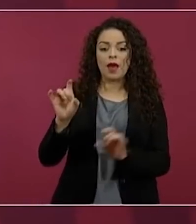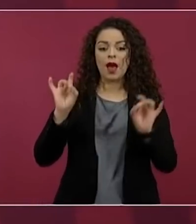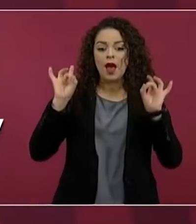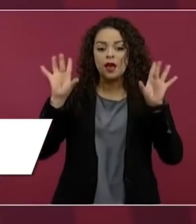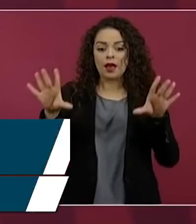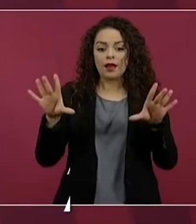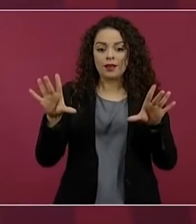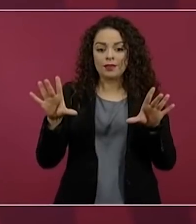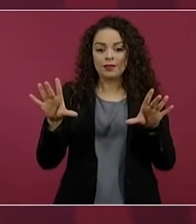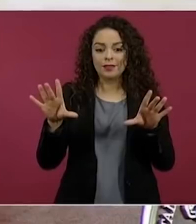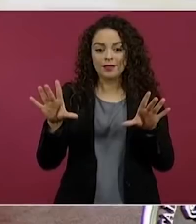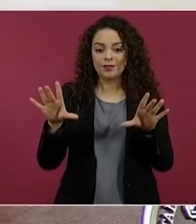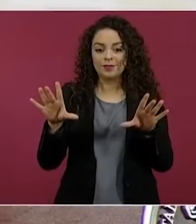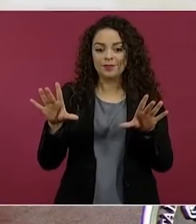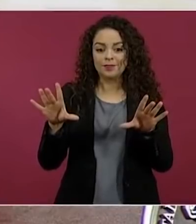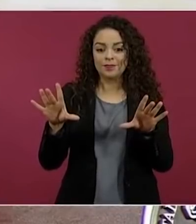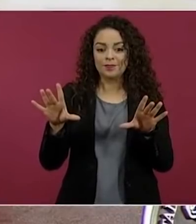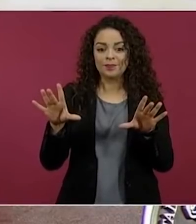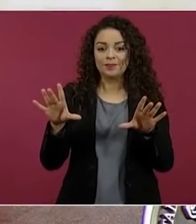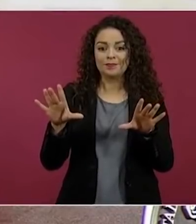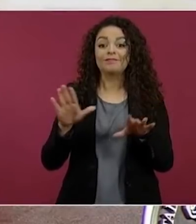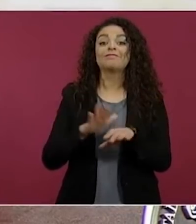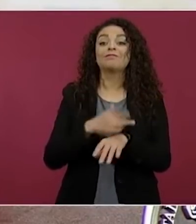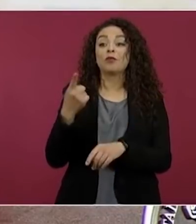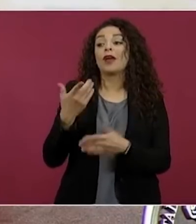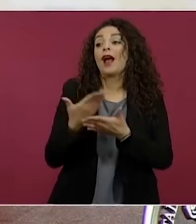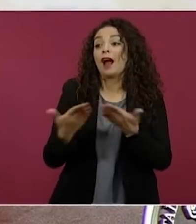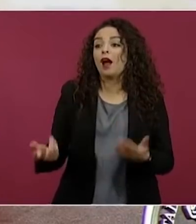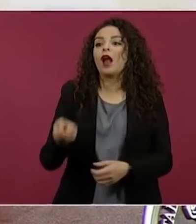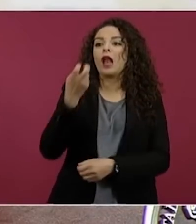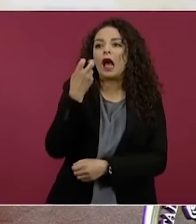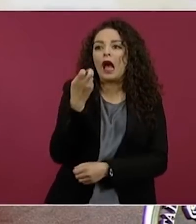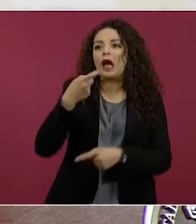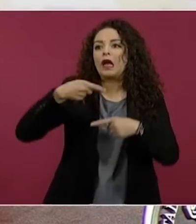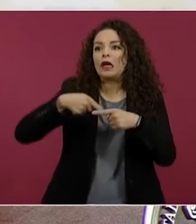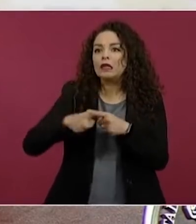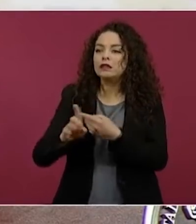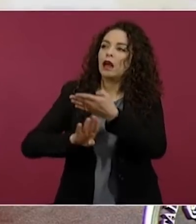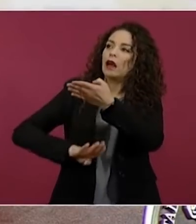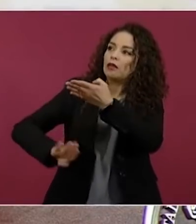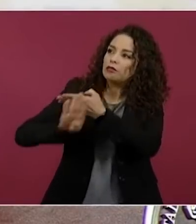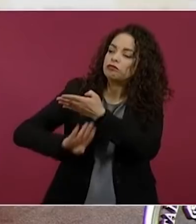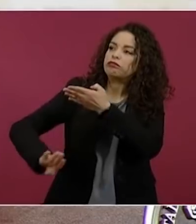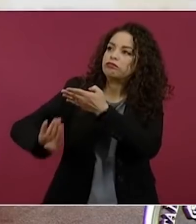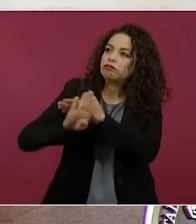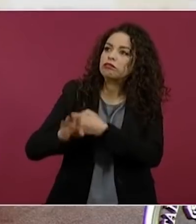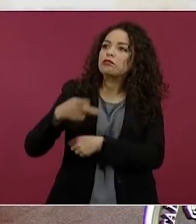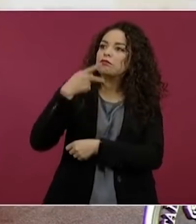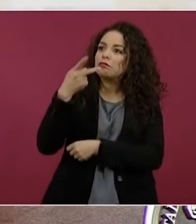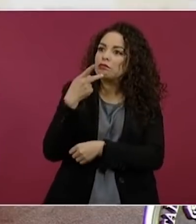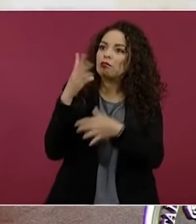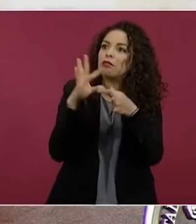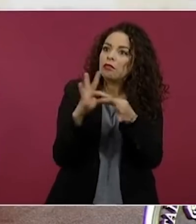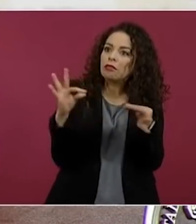esa es la campaña en contra de que se va a hacer una